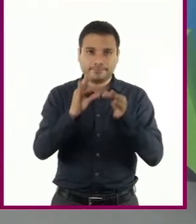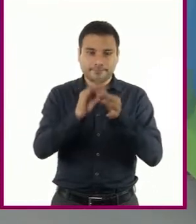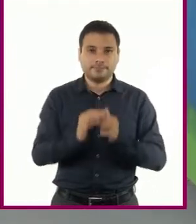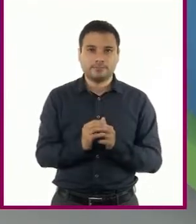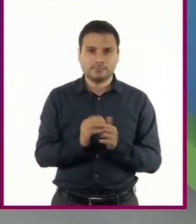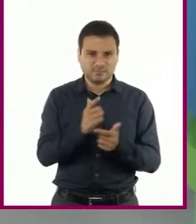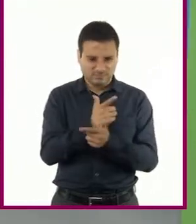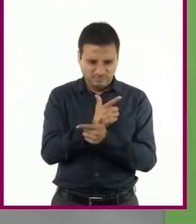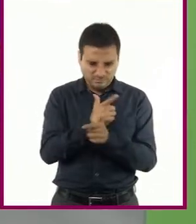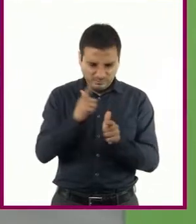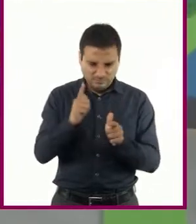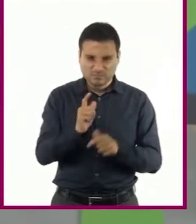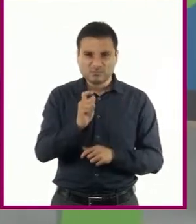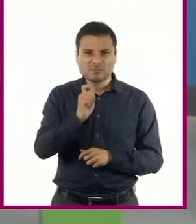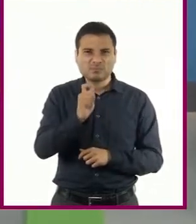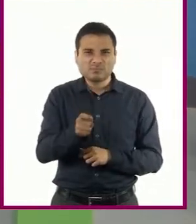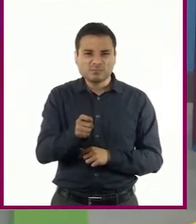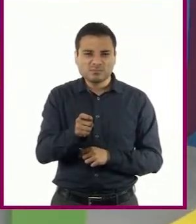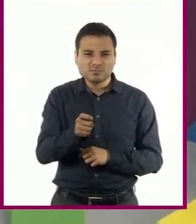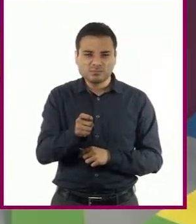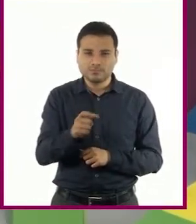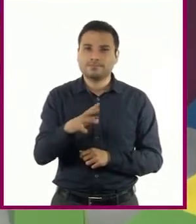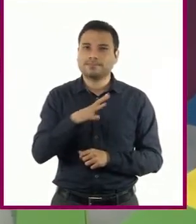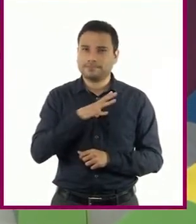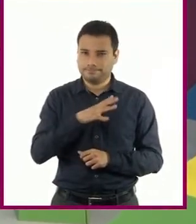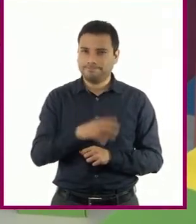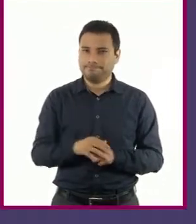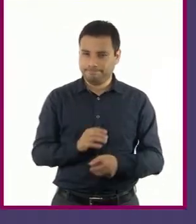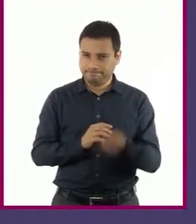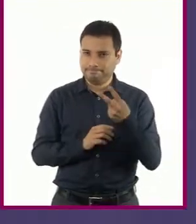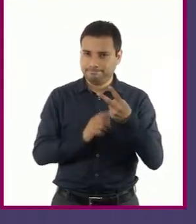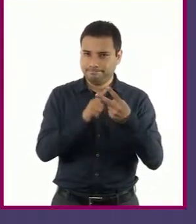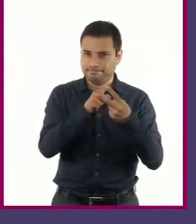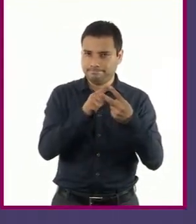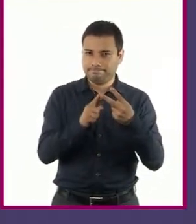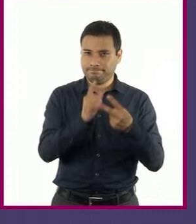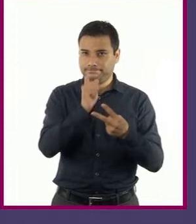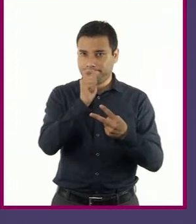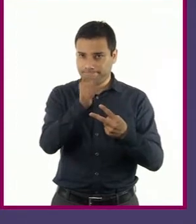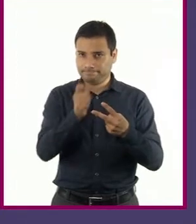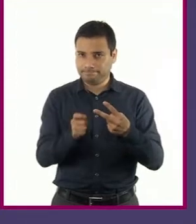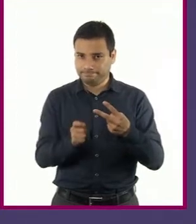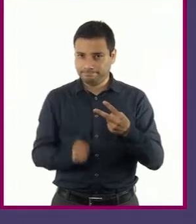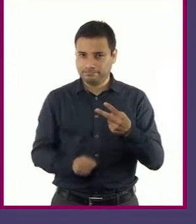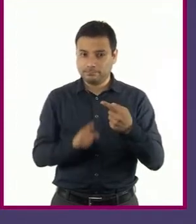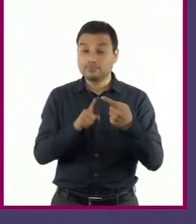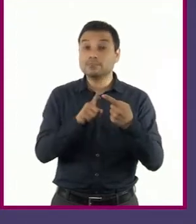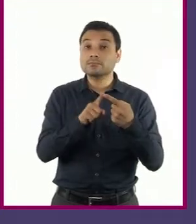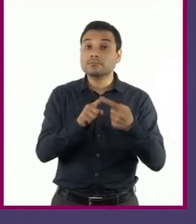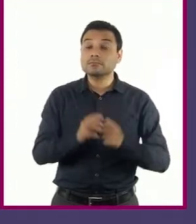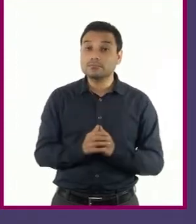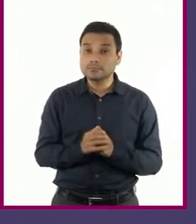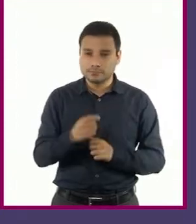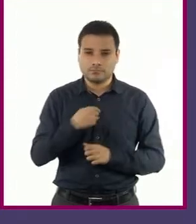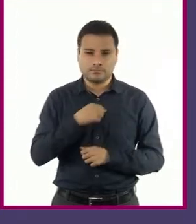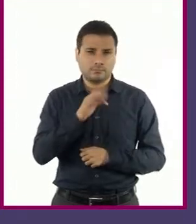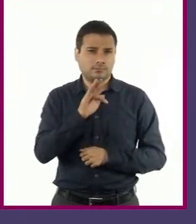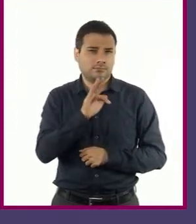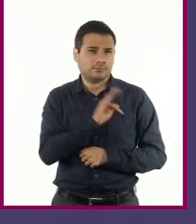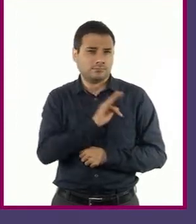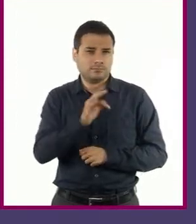ser libre? Existen 2 sentidos decisivos de libertad. El primero remite a la posibilidad de actuar